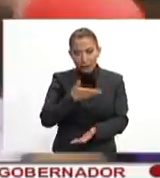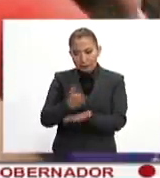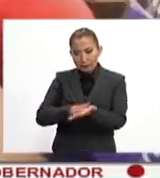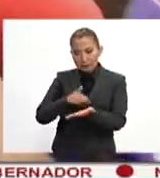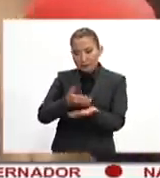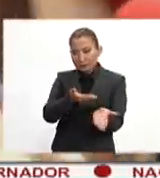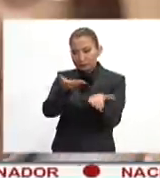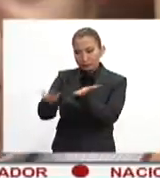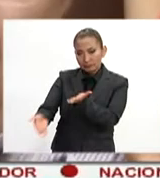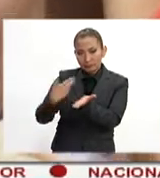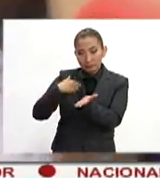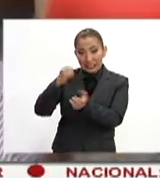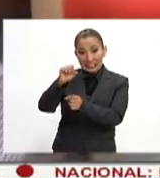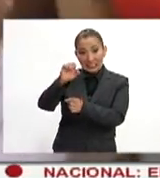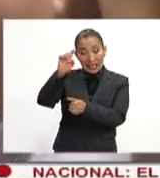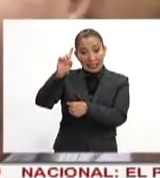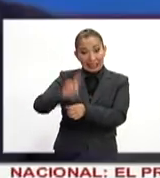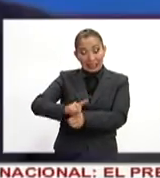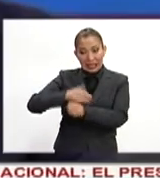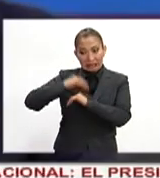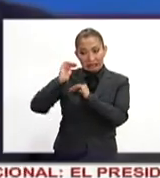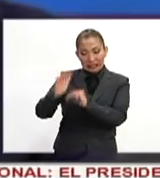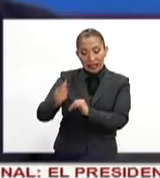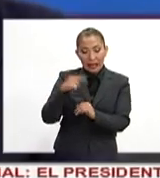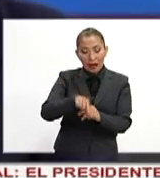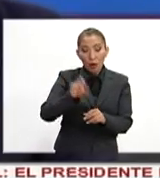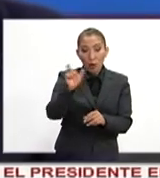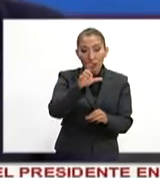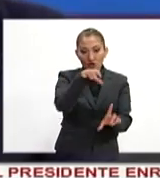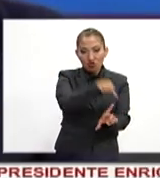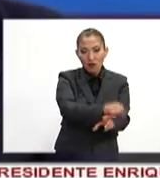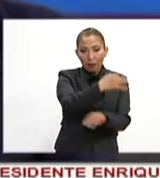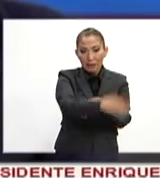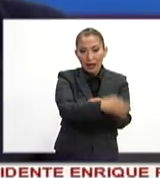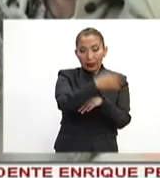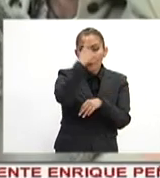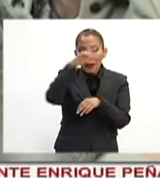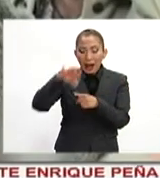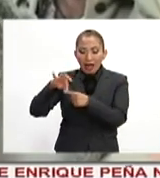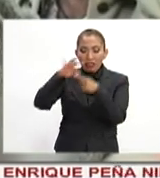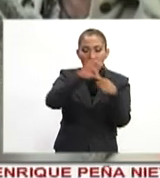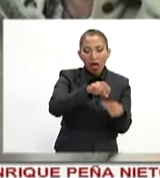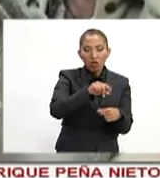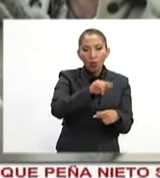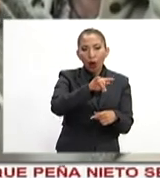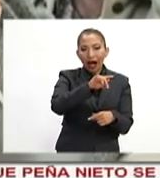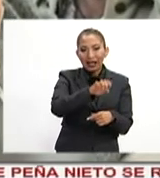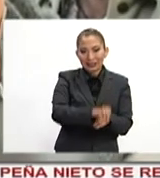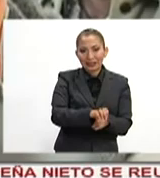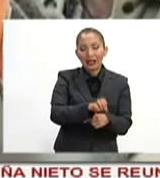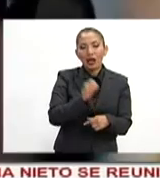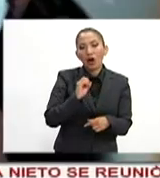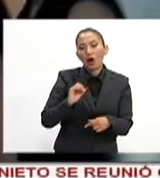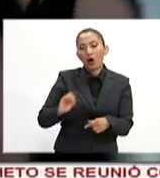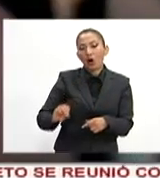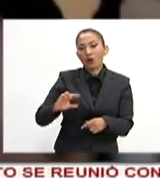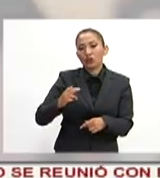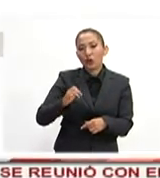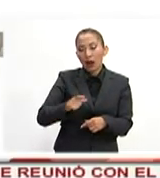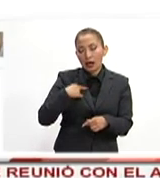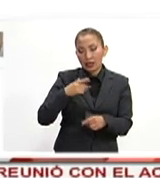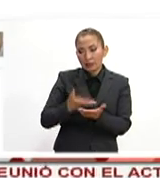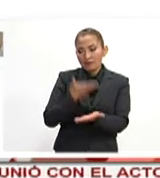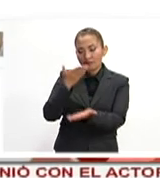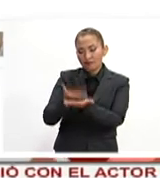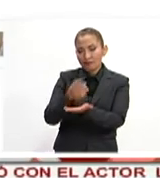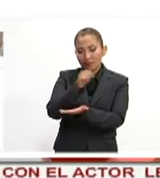fue realizada dentro del término de 60 días a partir de la detención provisional con fines de extradición de Duarte de Ochoa y fue